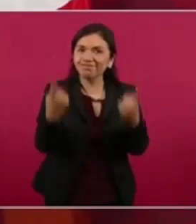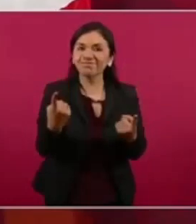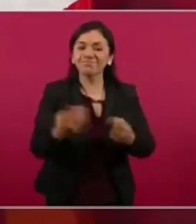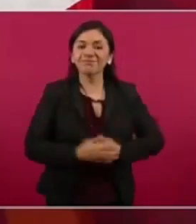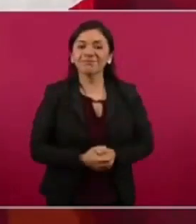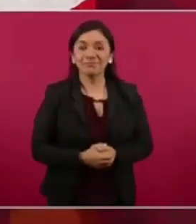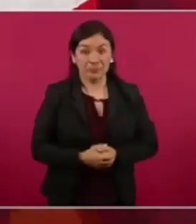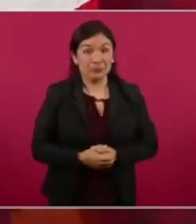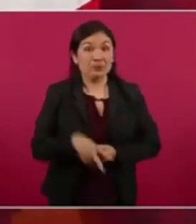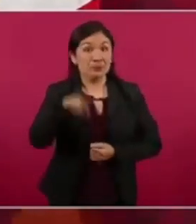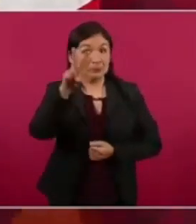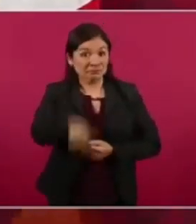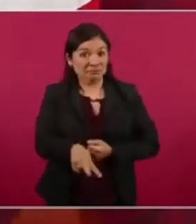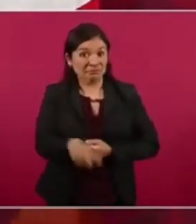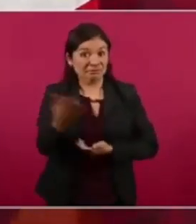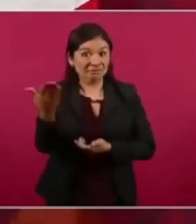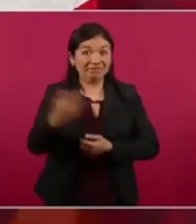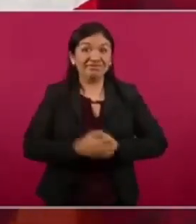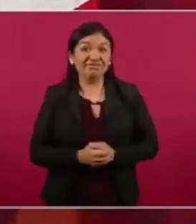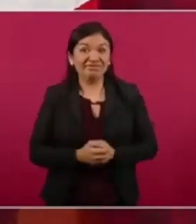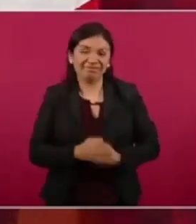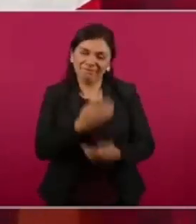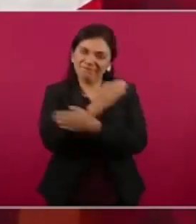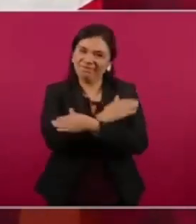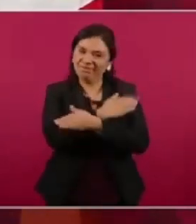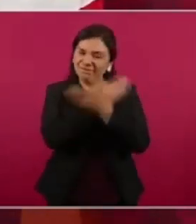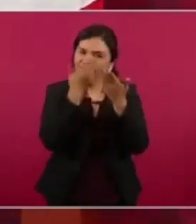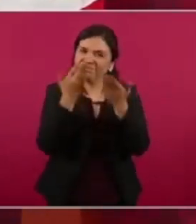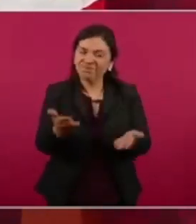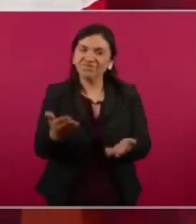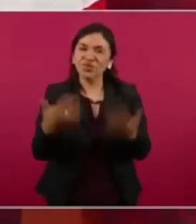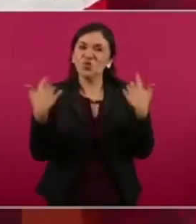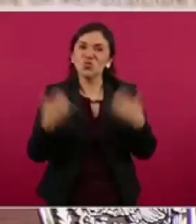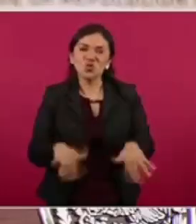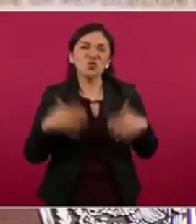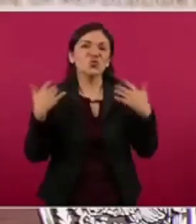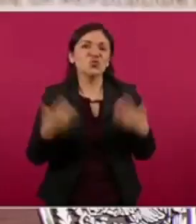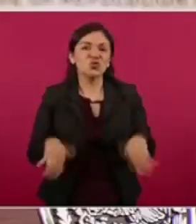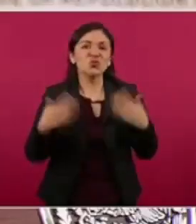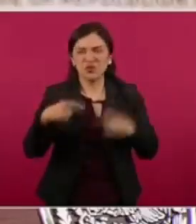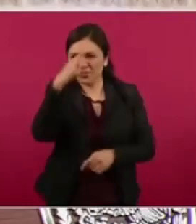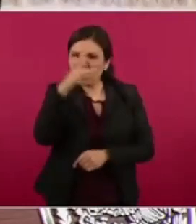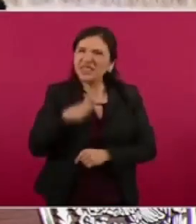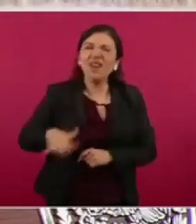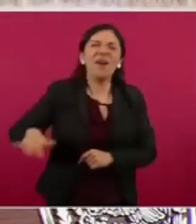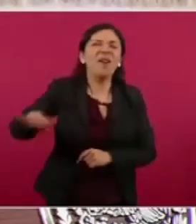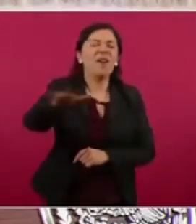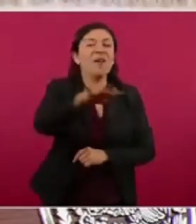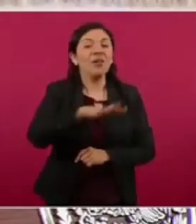O sea, es para abrazarlos a todos. Esto es.